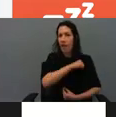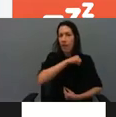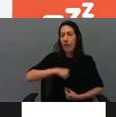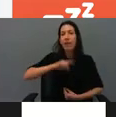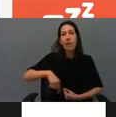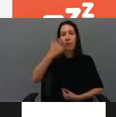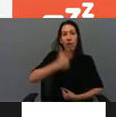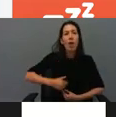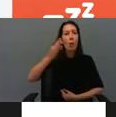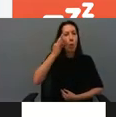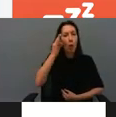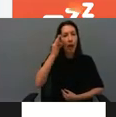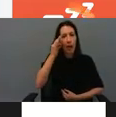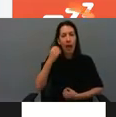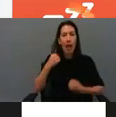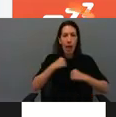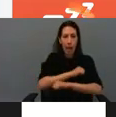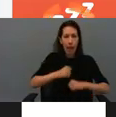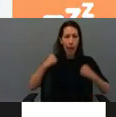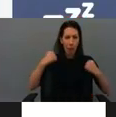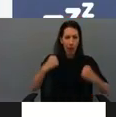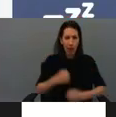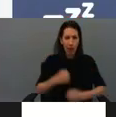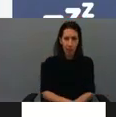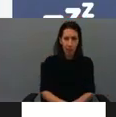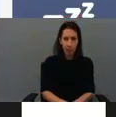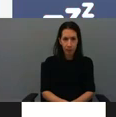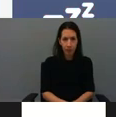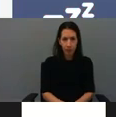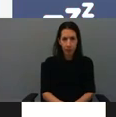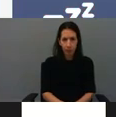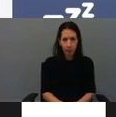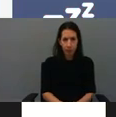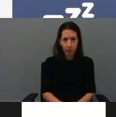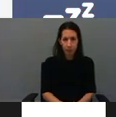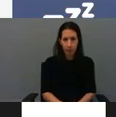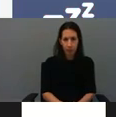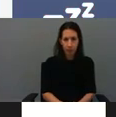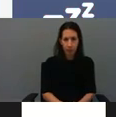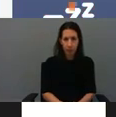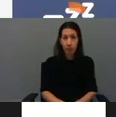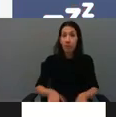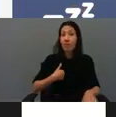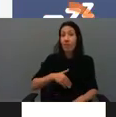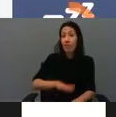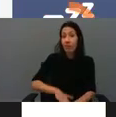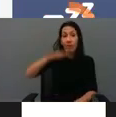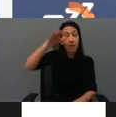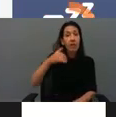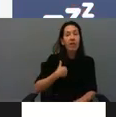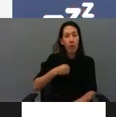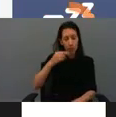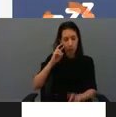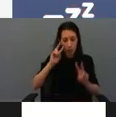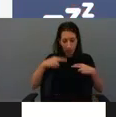y una mujer empoderada. Desde niña me he considerado